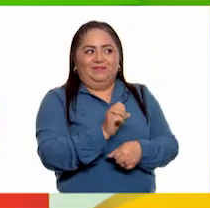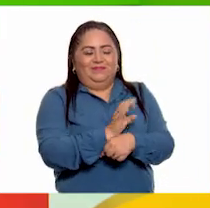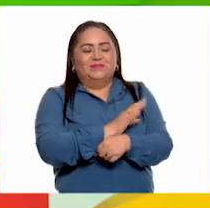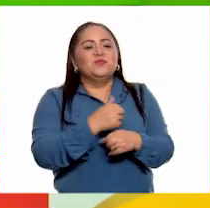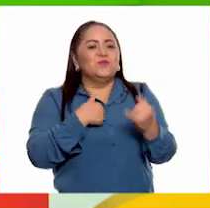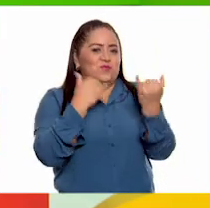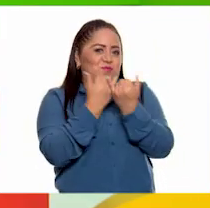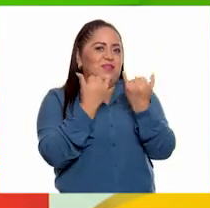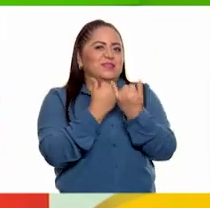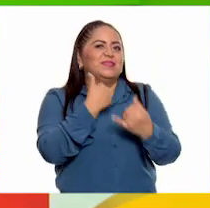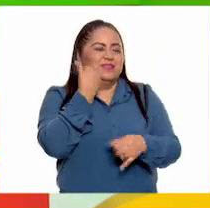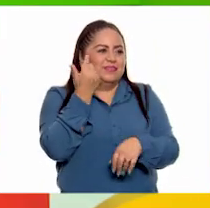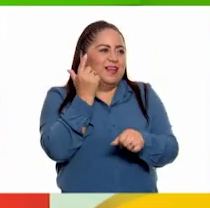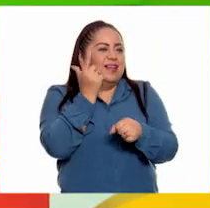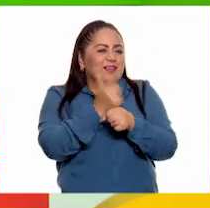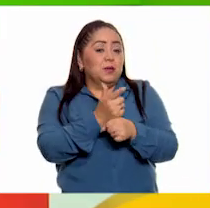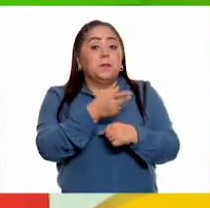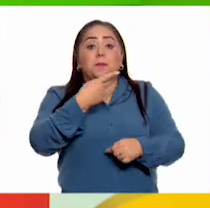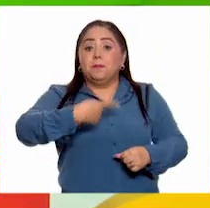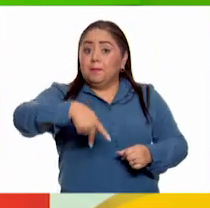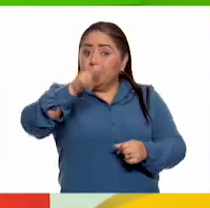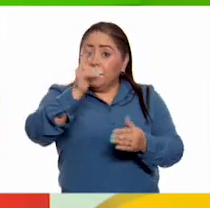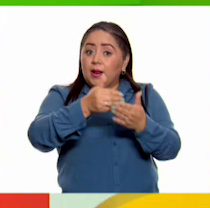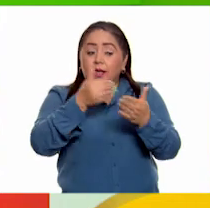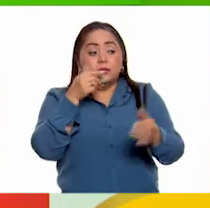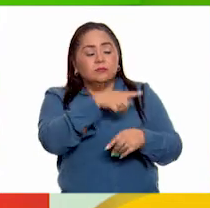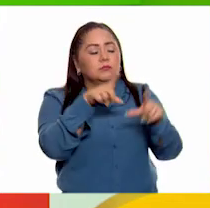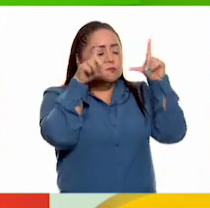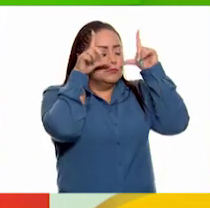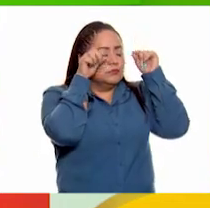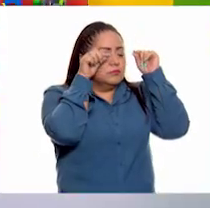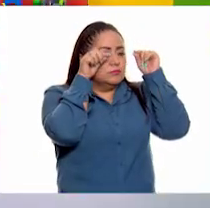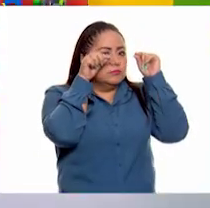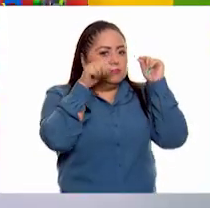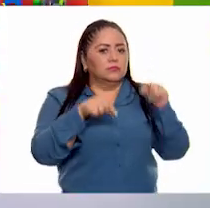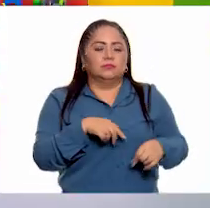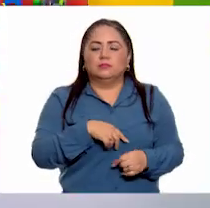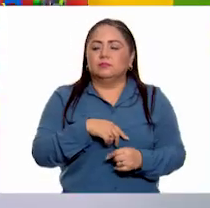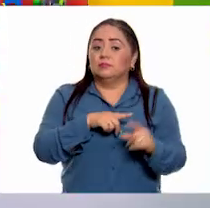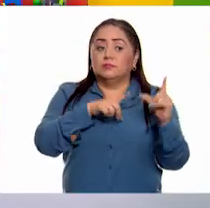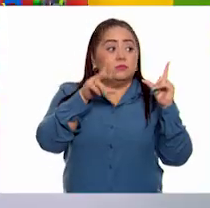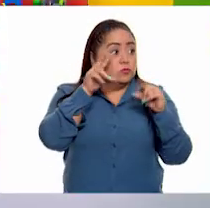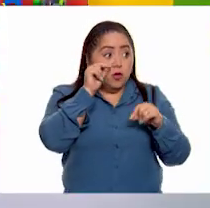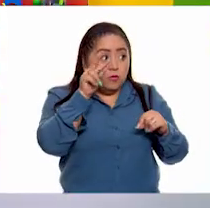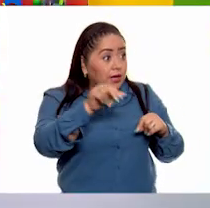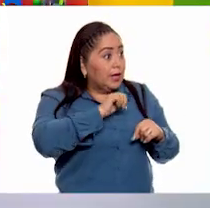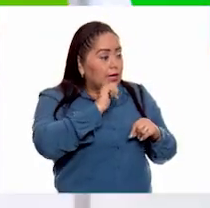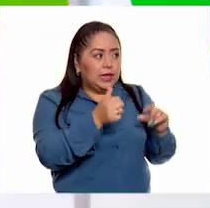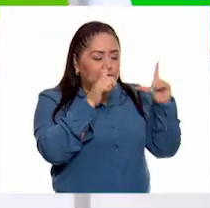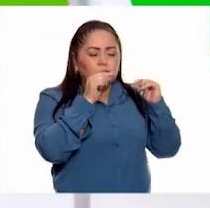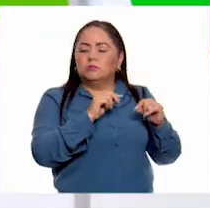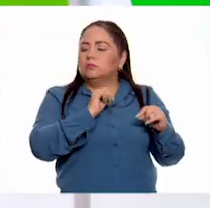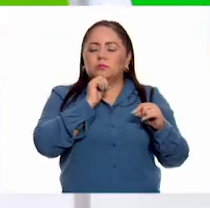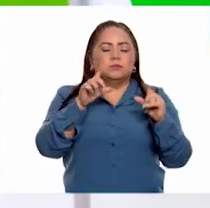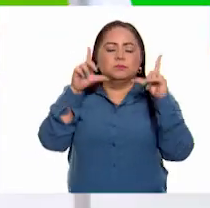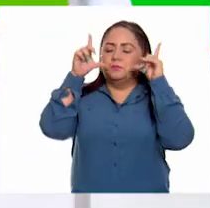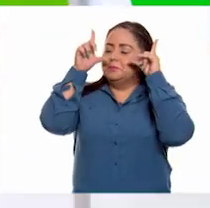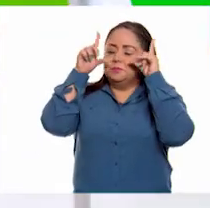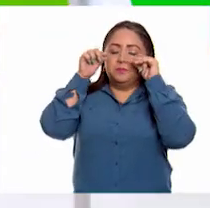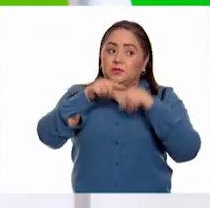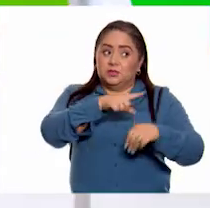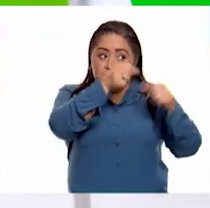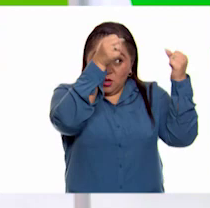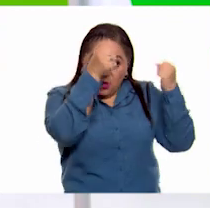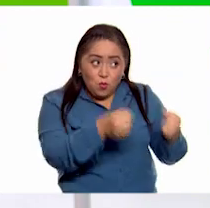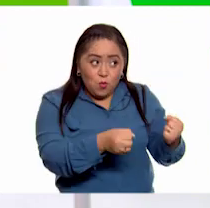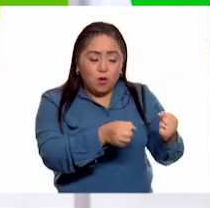también ya quiero descubrírtela. Pero antes, cierra los ojos. Listo. ¿No ves nada? No, nada, mira. ¿Segura? Sí,